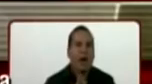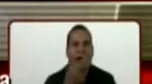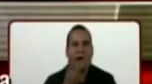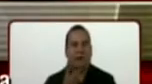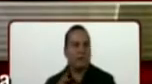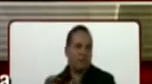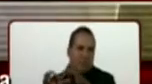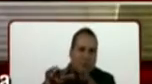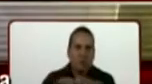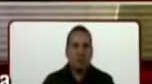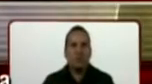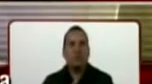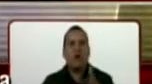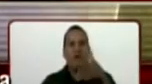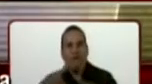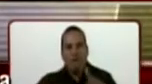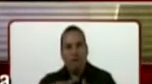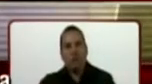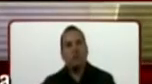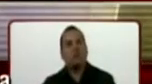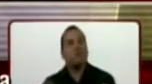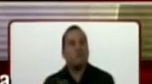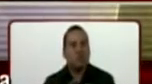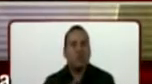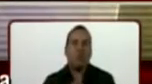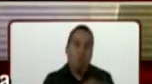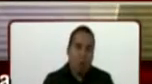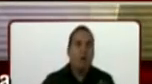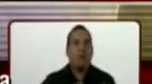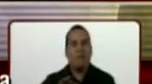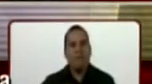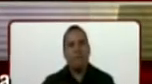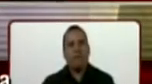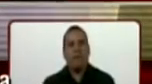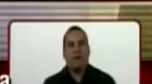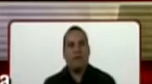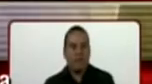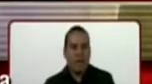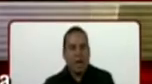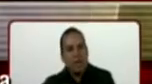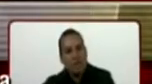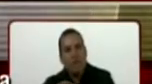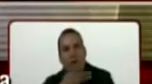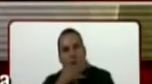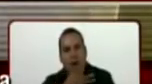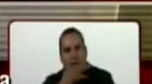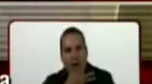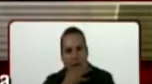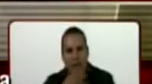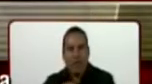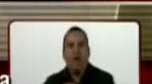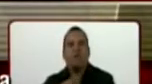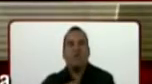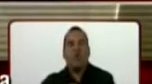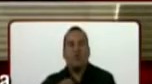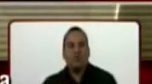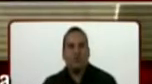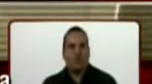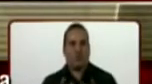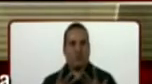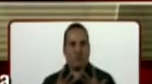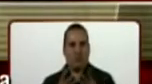arremetida de la votación tal cual como lo teníamos previsto. Y hacia las horas de la tarde venimos con una sorpresita que me permitiré